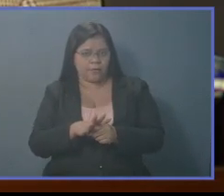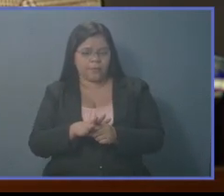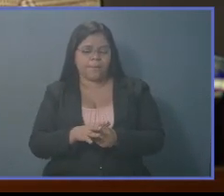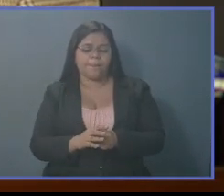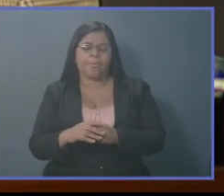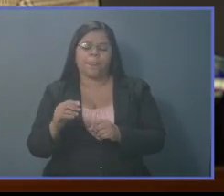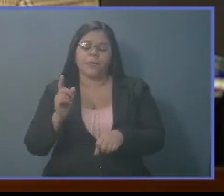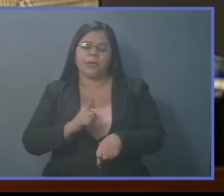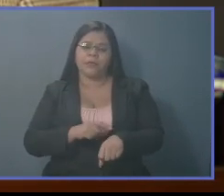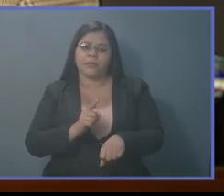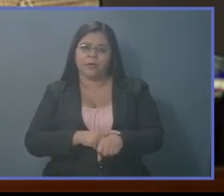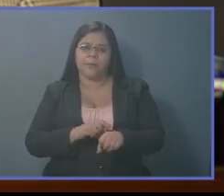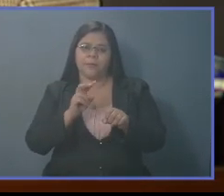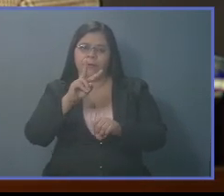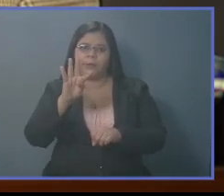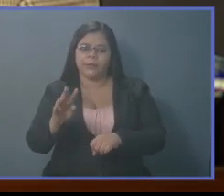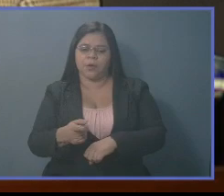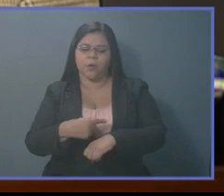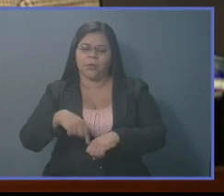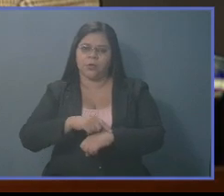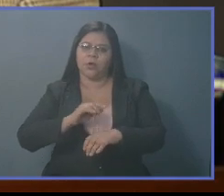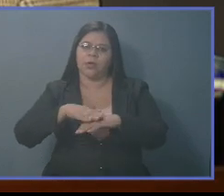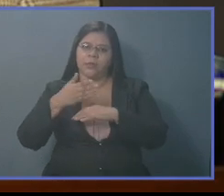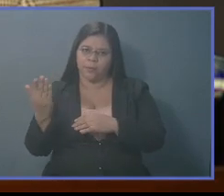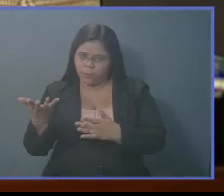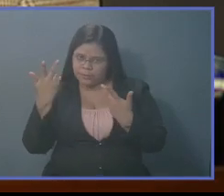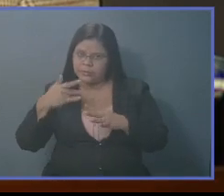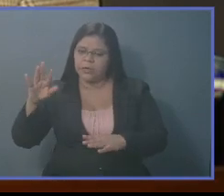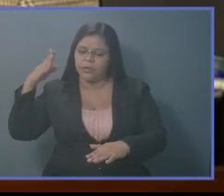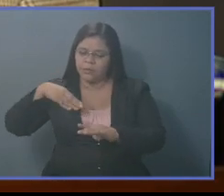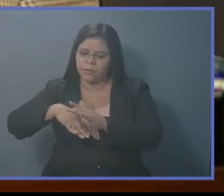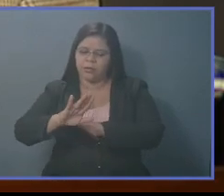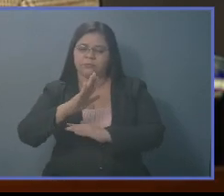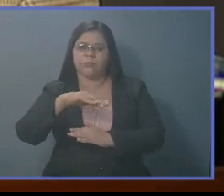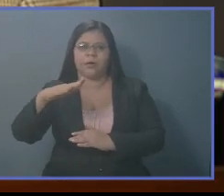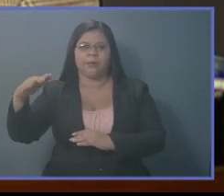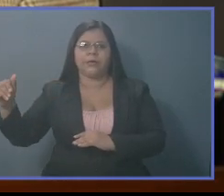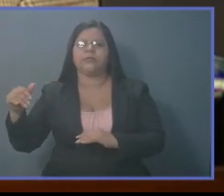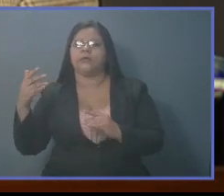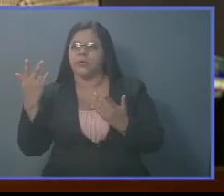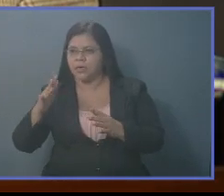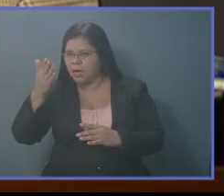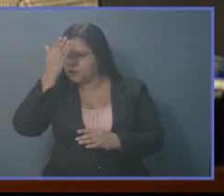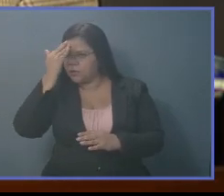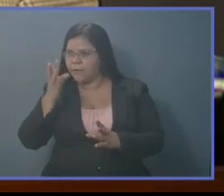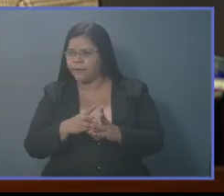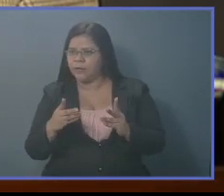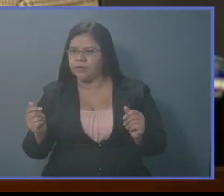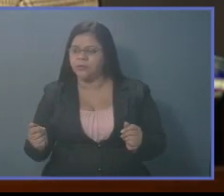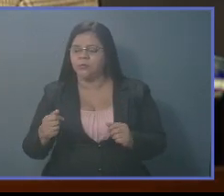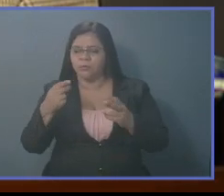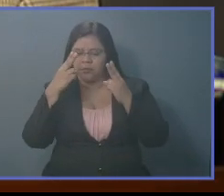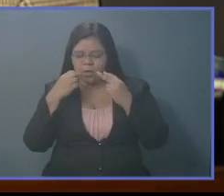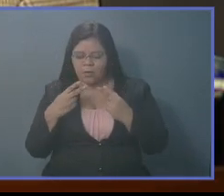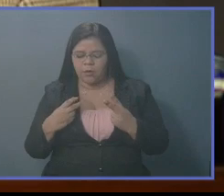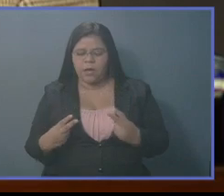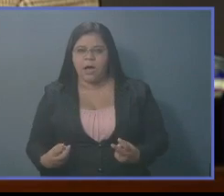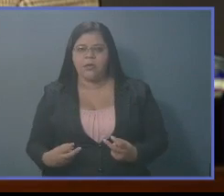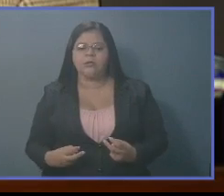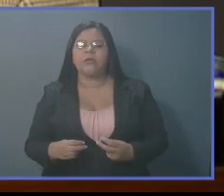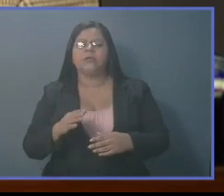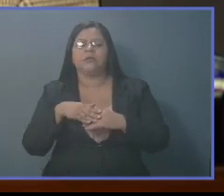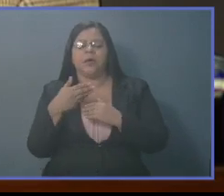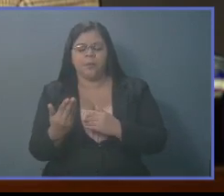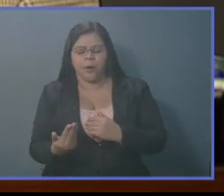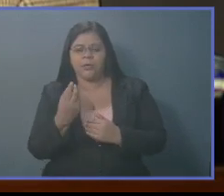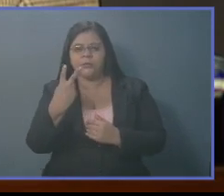más tardar dentro de las 24 horas de su ingreso al país y a saber de los resultados de sus exámenes o pruebas a más tardar